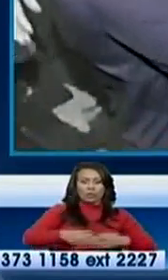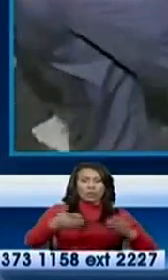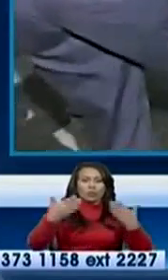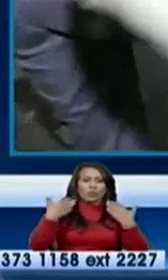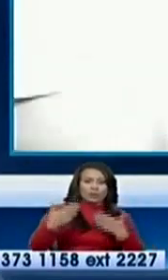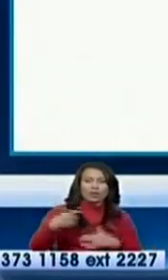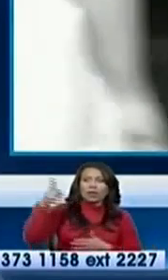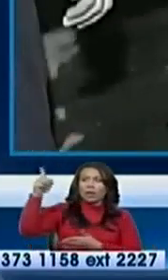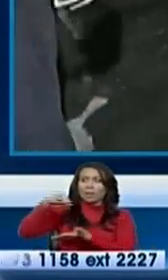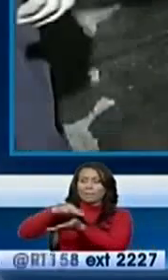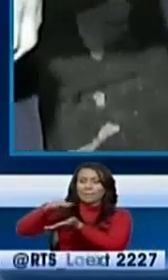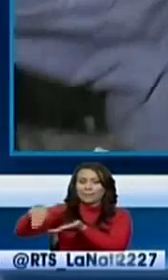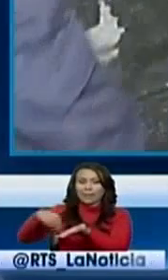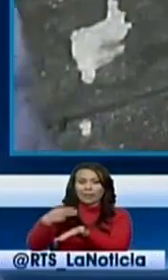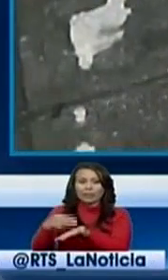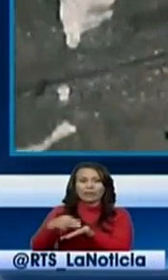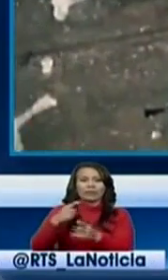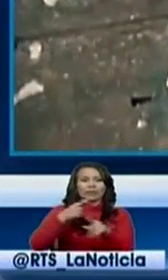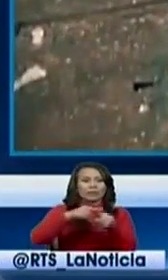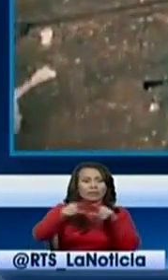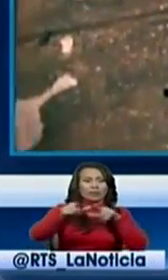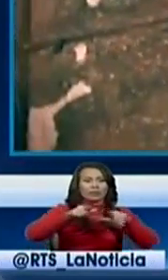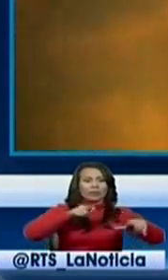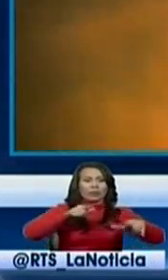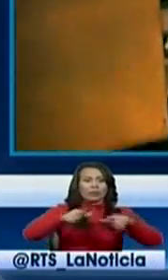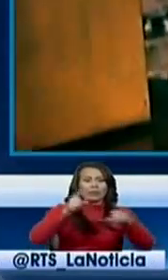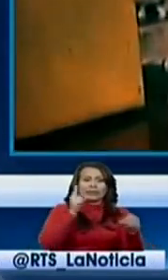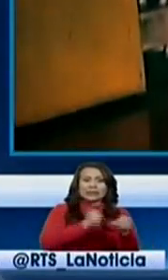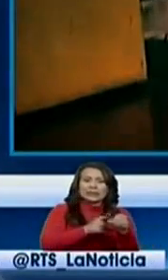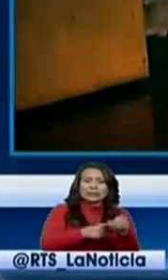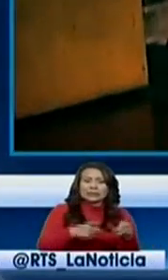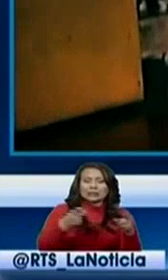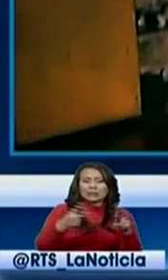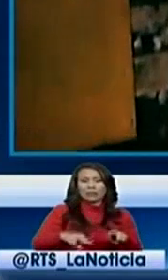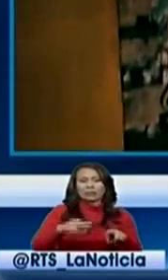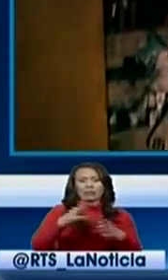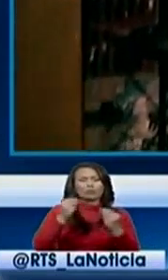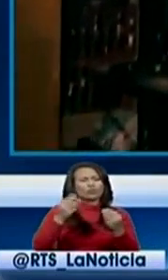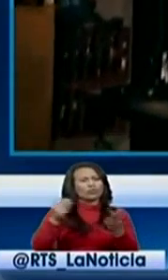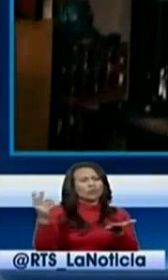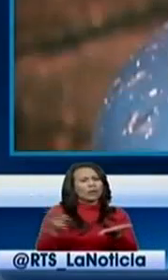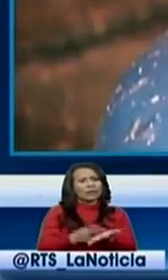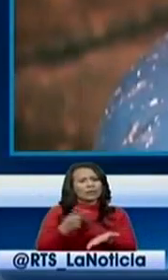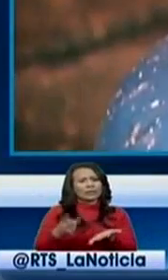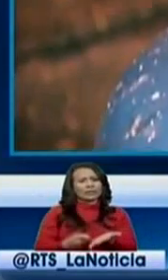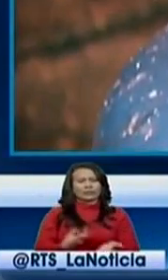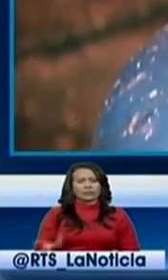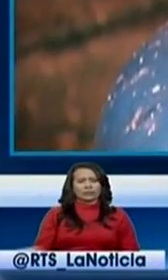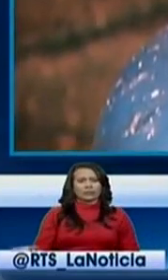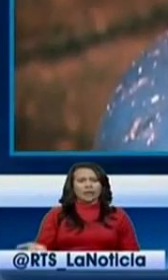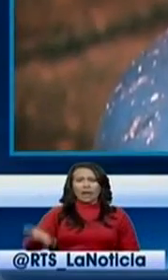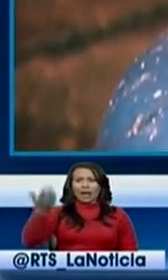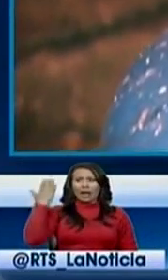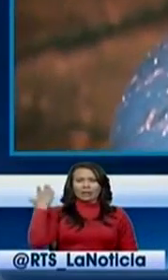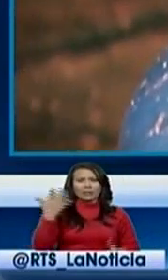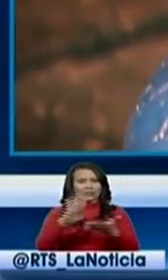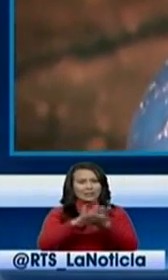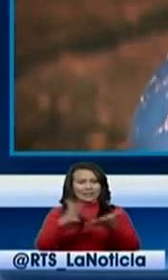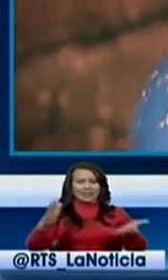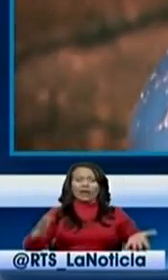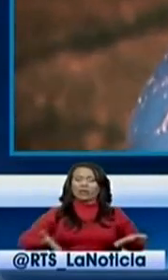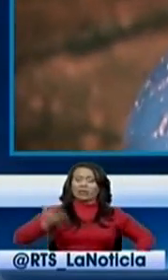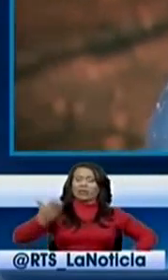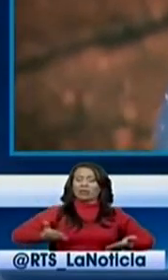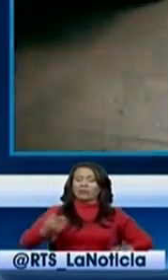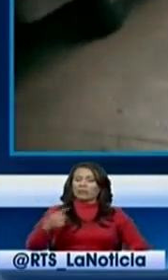de costar dos vidas. Y así por el estilo. Pero son demasiado frecuentes. Y antes no sucedía. ¿Qué está